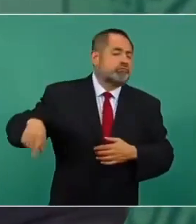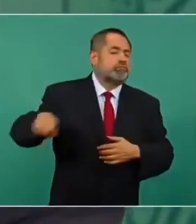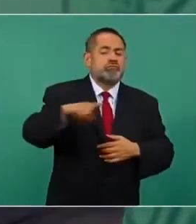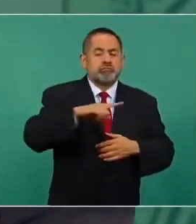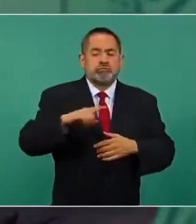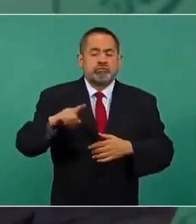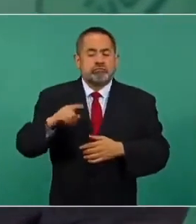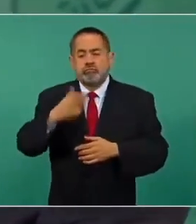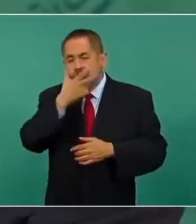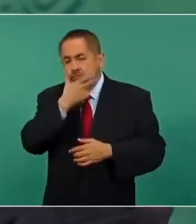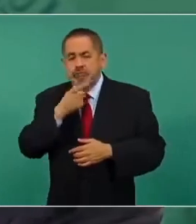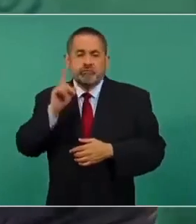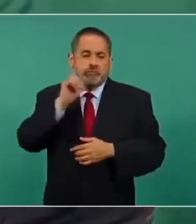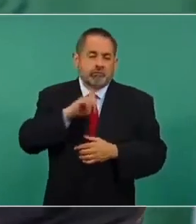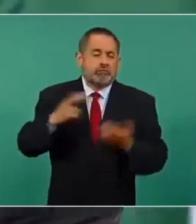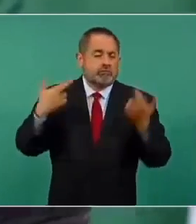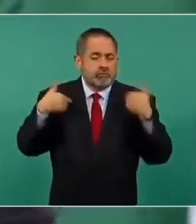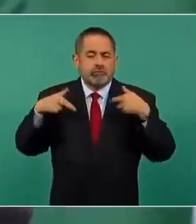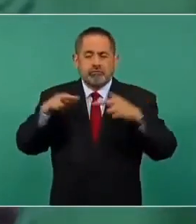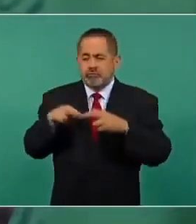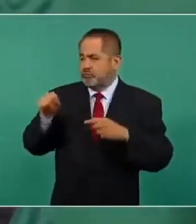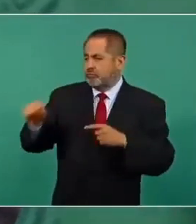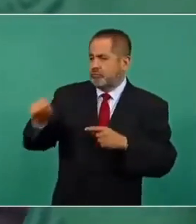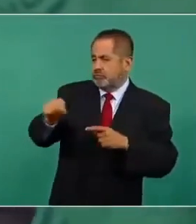las maestras, a los maestros,